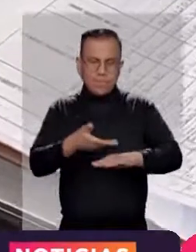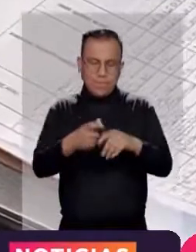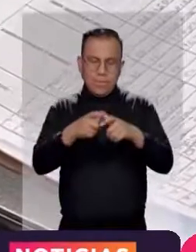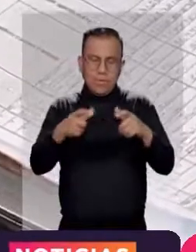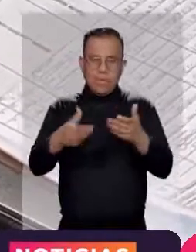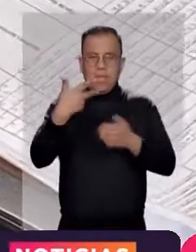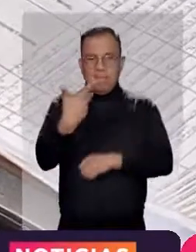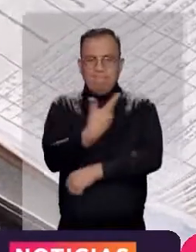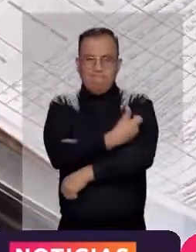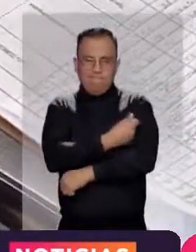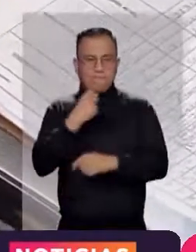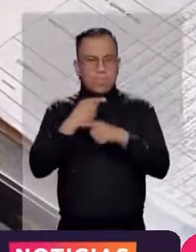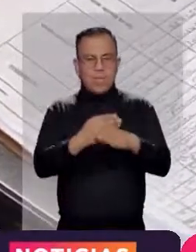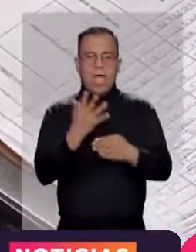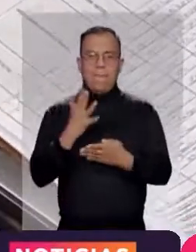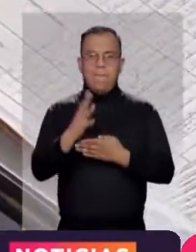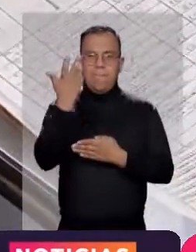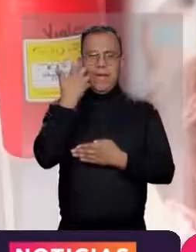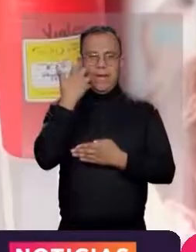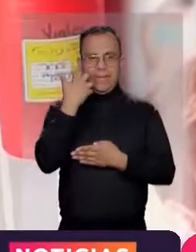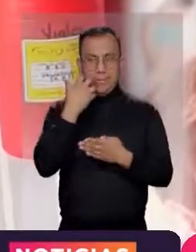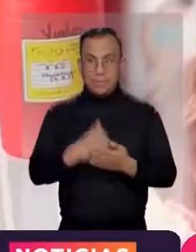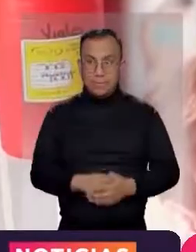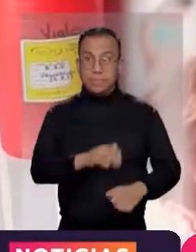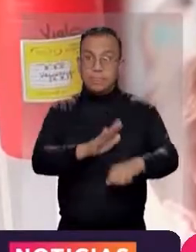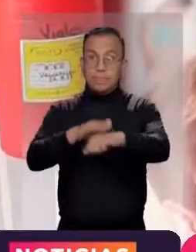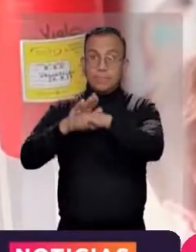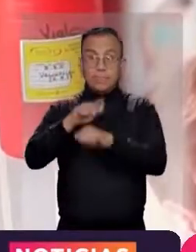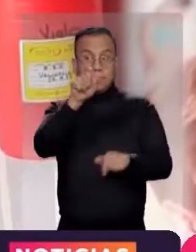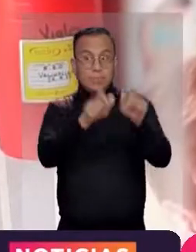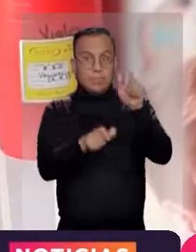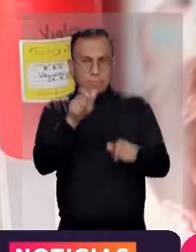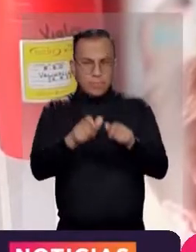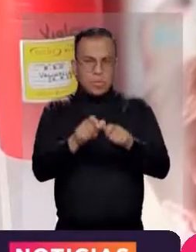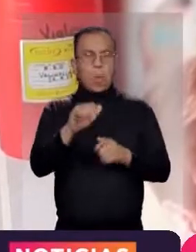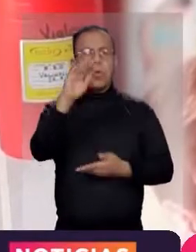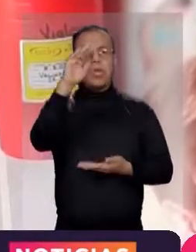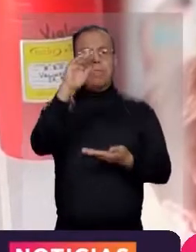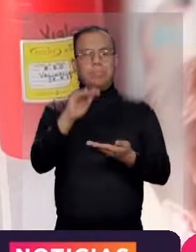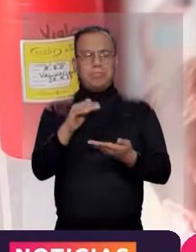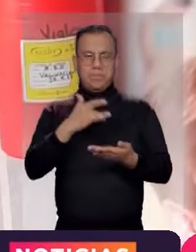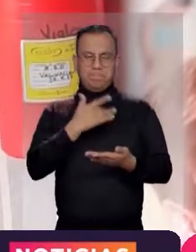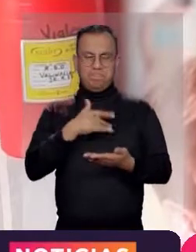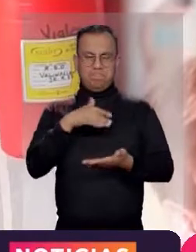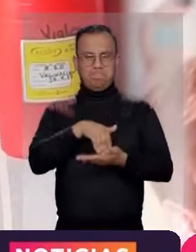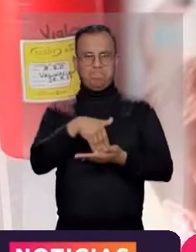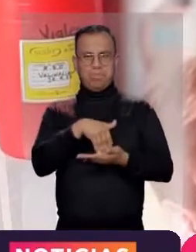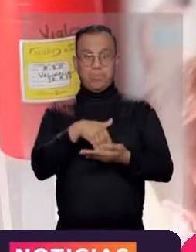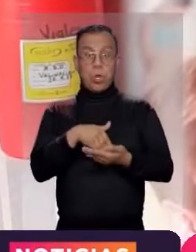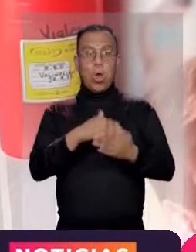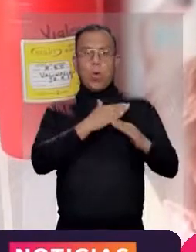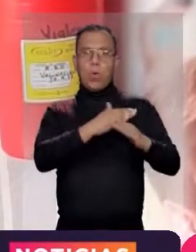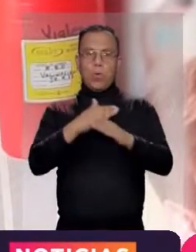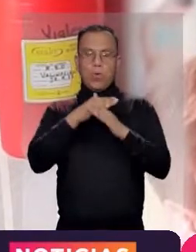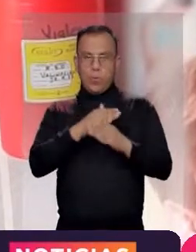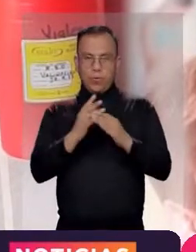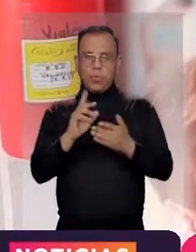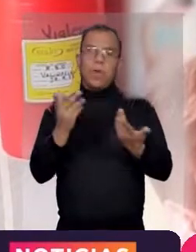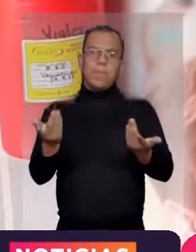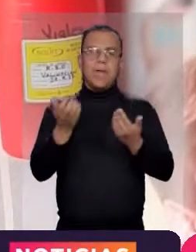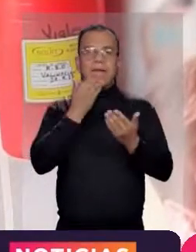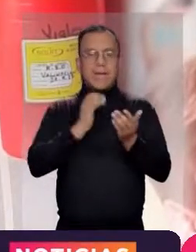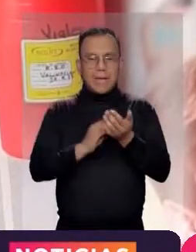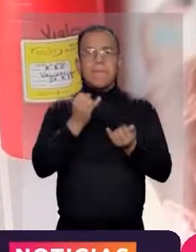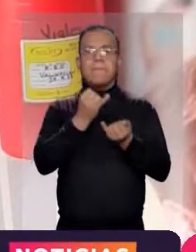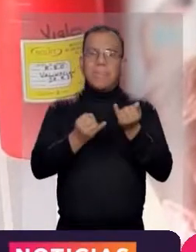de vacunación contra la fiebre amarilla. Las personas que tienen defensas bajas o que tienen las defensas inmunosuprimidas, por ejemplo